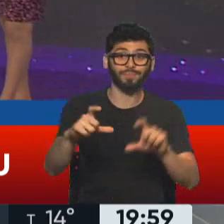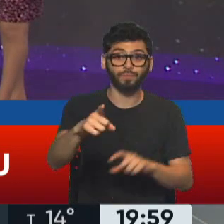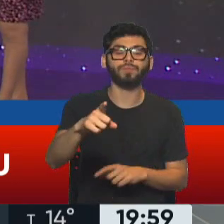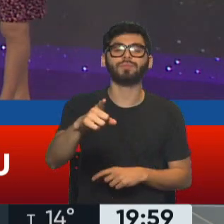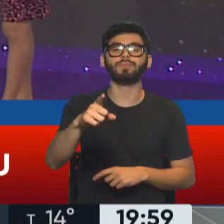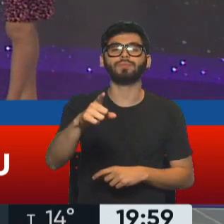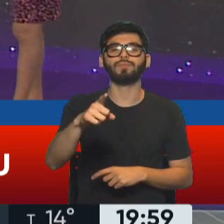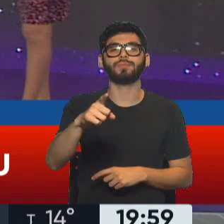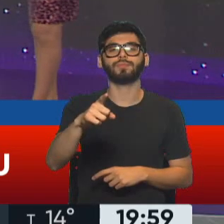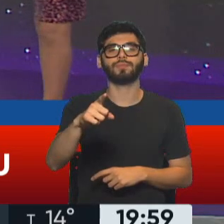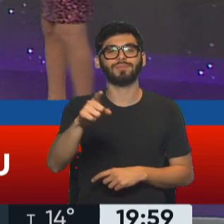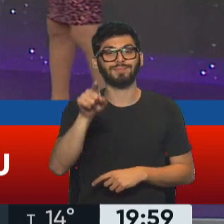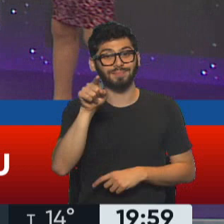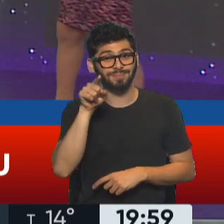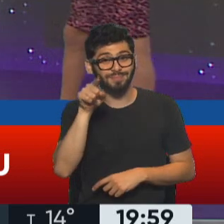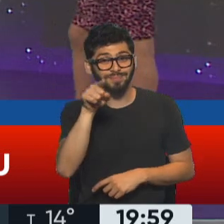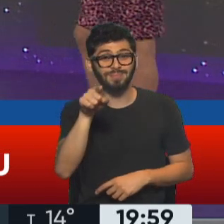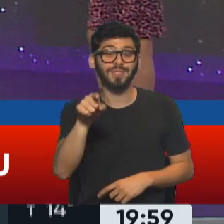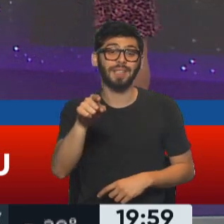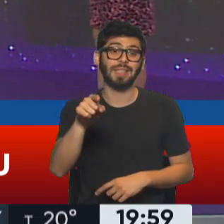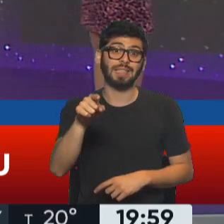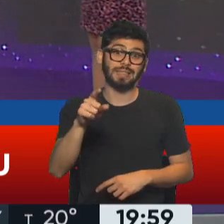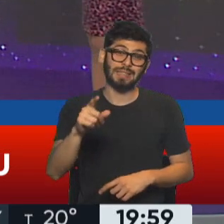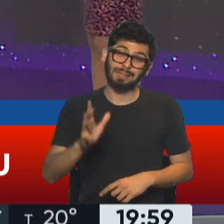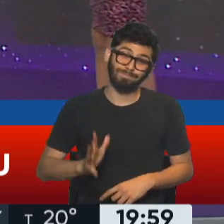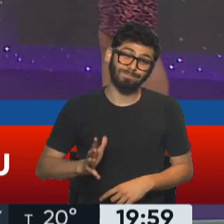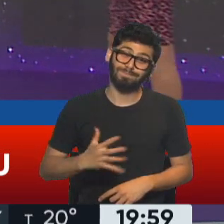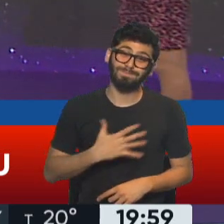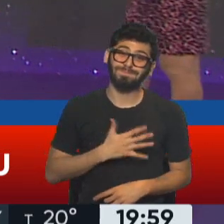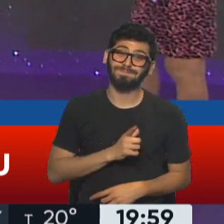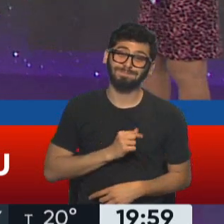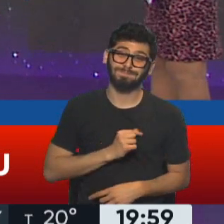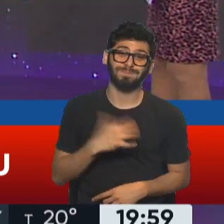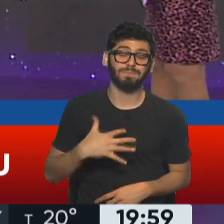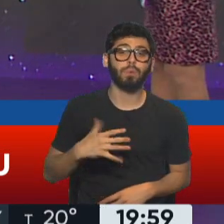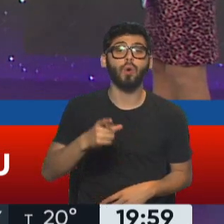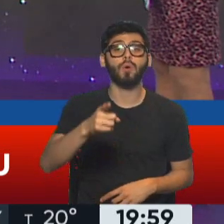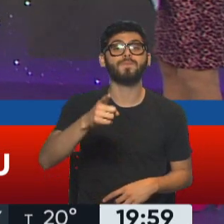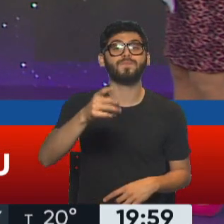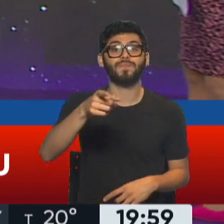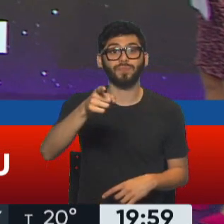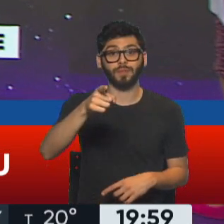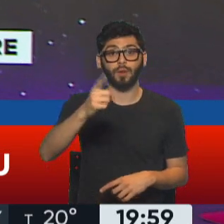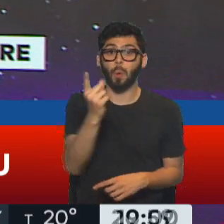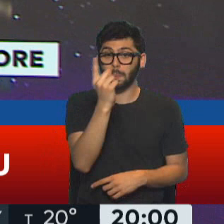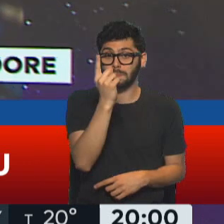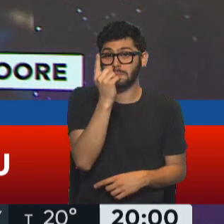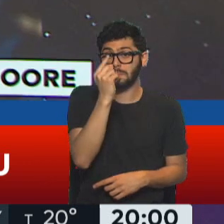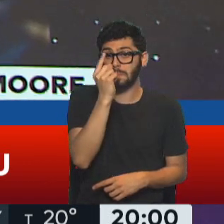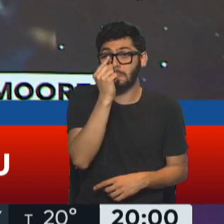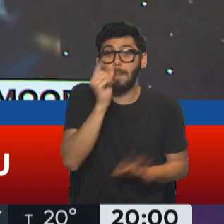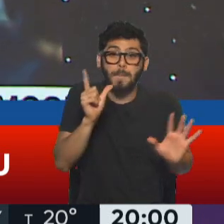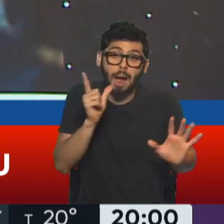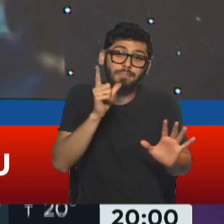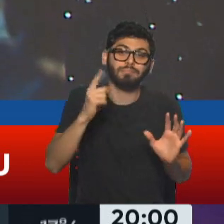este caso, una imagen fuertísima. Acá vemos del Río. fíjense, vemos un padre, imaginemos,